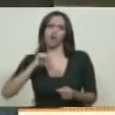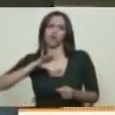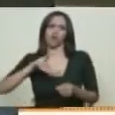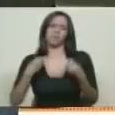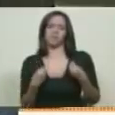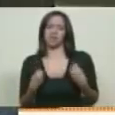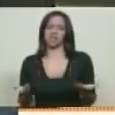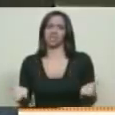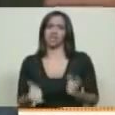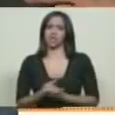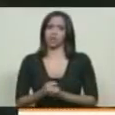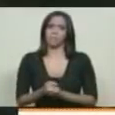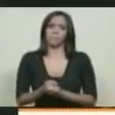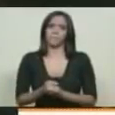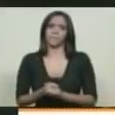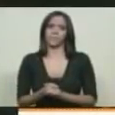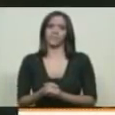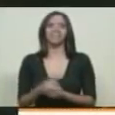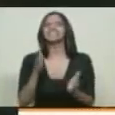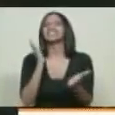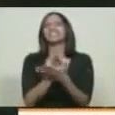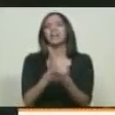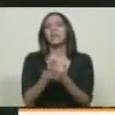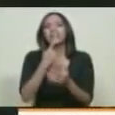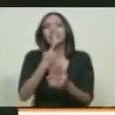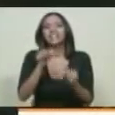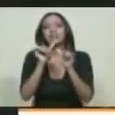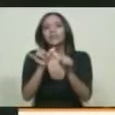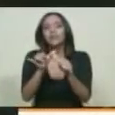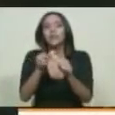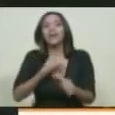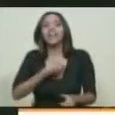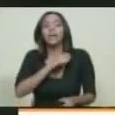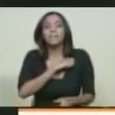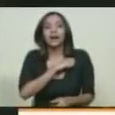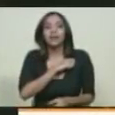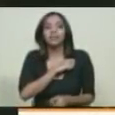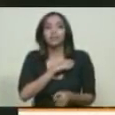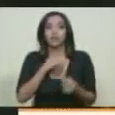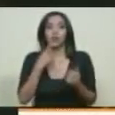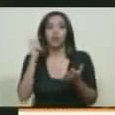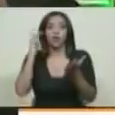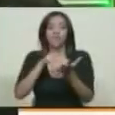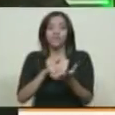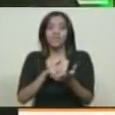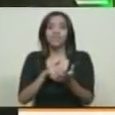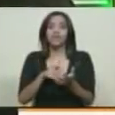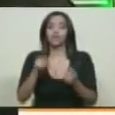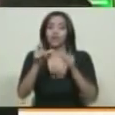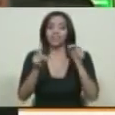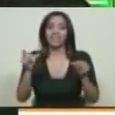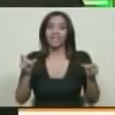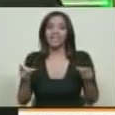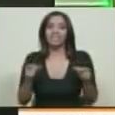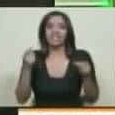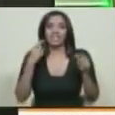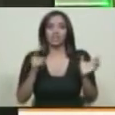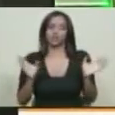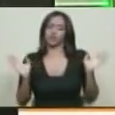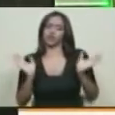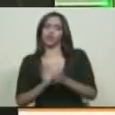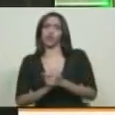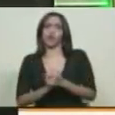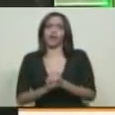él no tenía necesidad de robar. Sí, porque ese es siempre el dicen lo mismo. ¿Os acordáis en España también cuando vino Aznar y toda, ajá, esta gente, ¿no? Están diciendo eso, no, es que